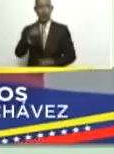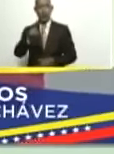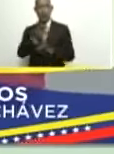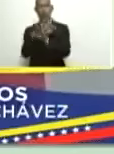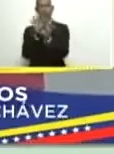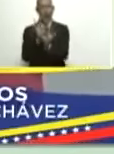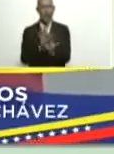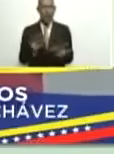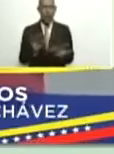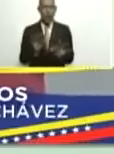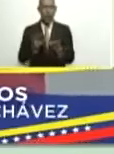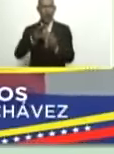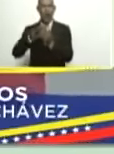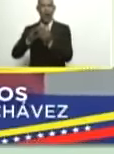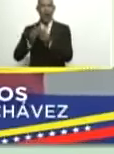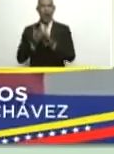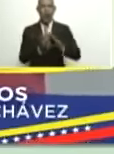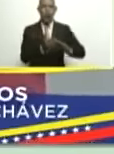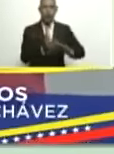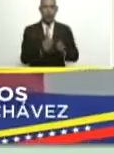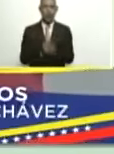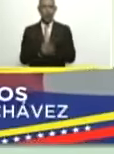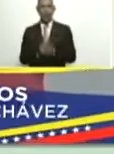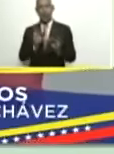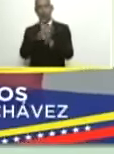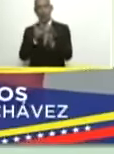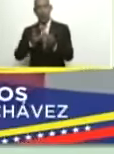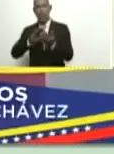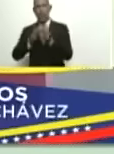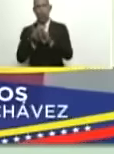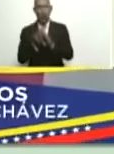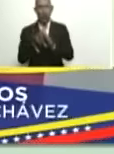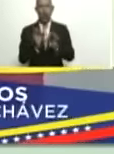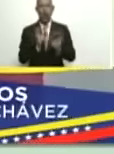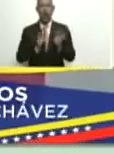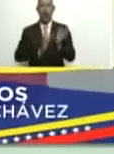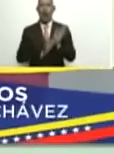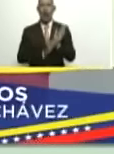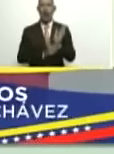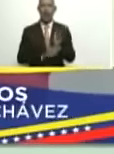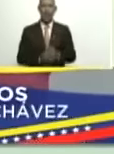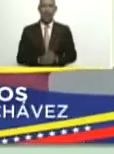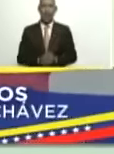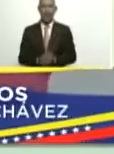modelo comunero, el modelo de comuna o nada.